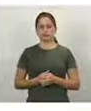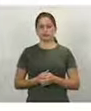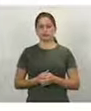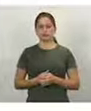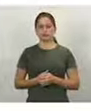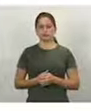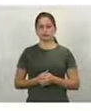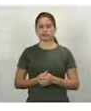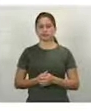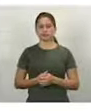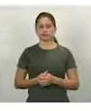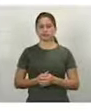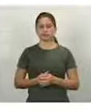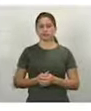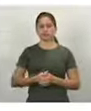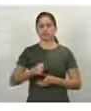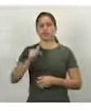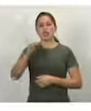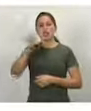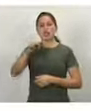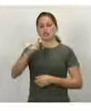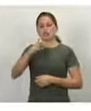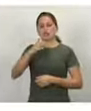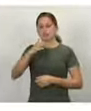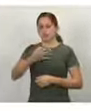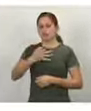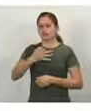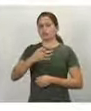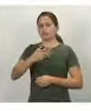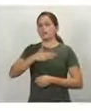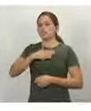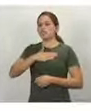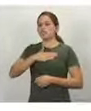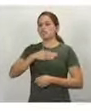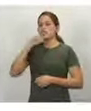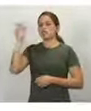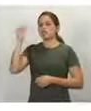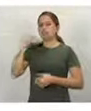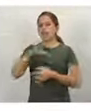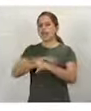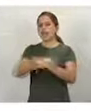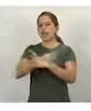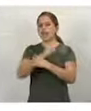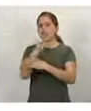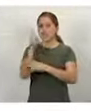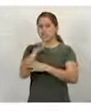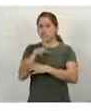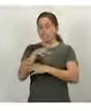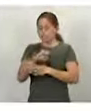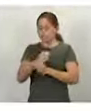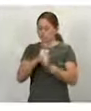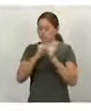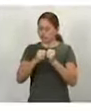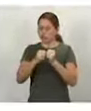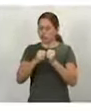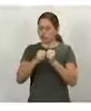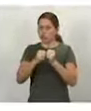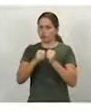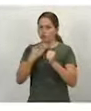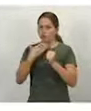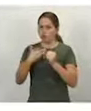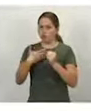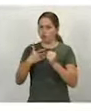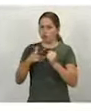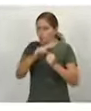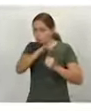En cuanto a mí, sé que la cárcel será dura, como lo ha sido nunca para